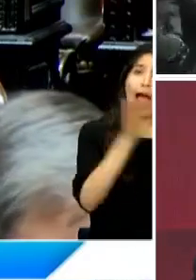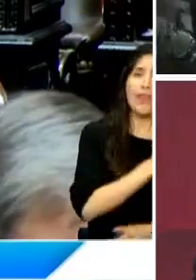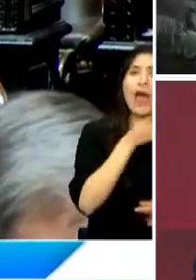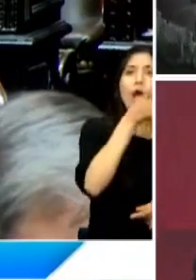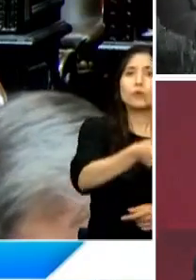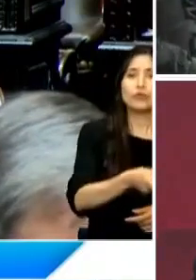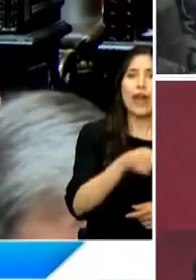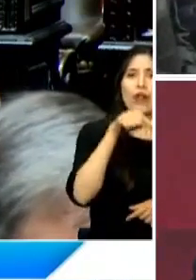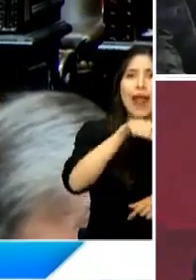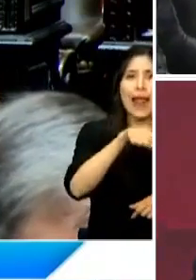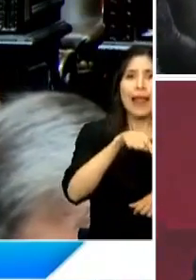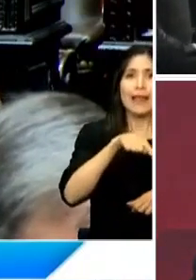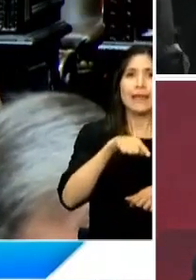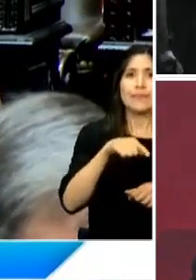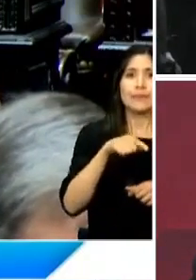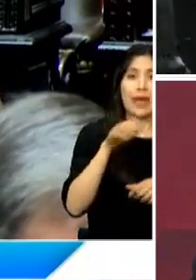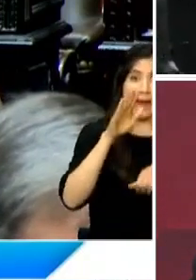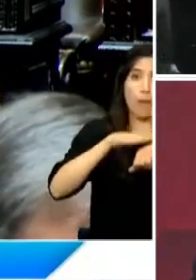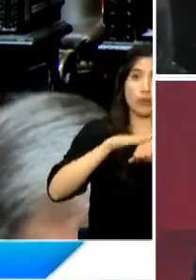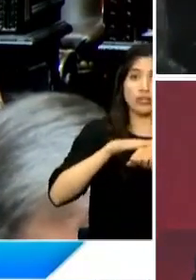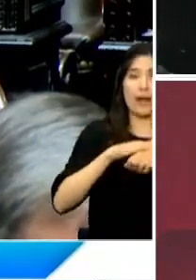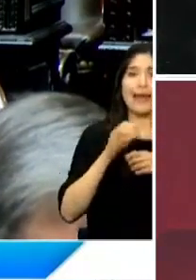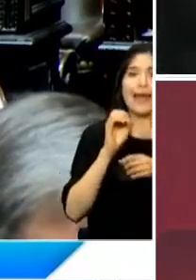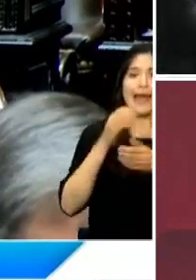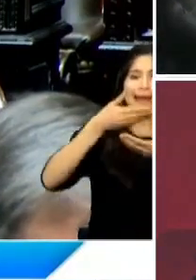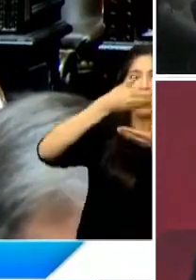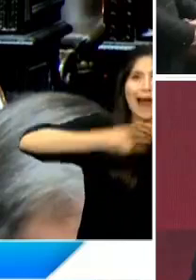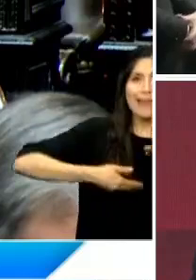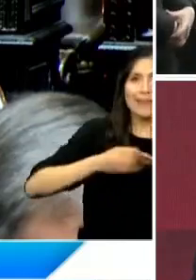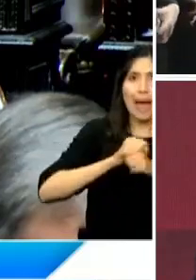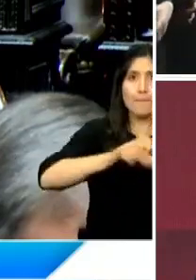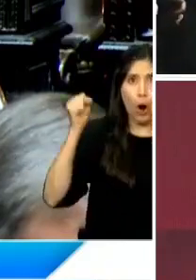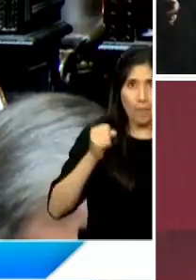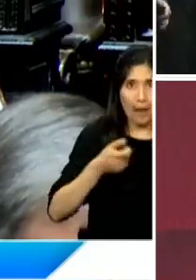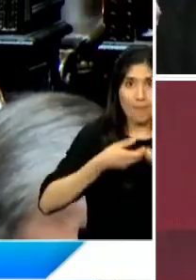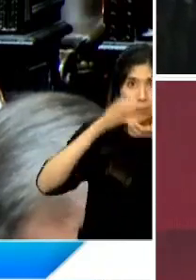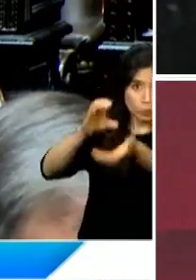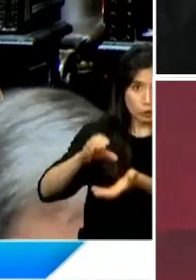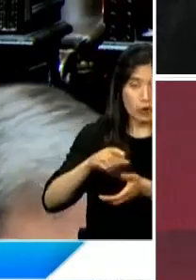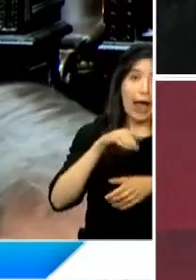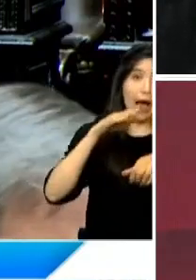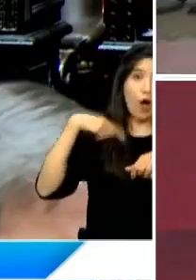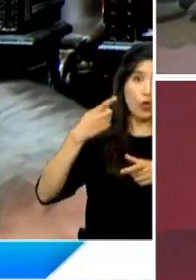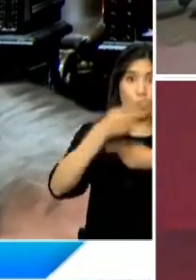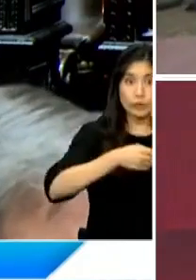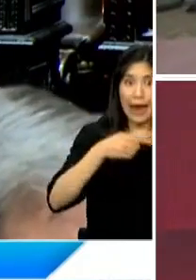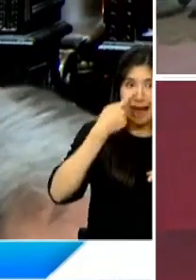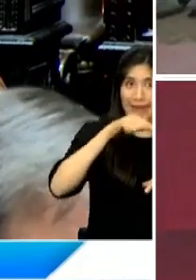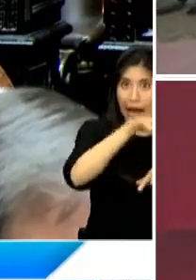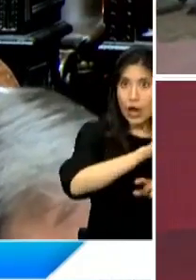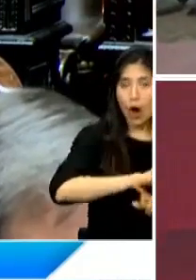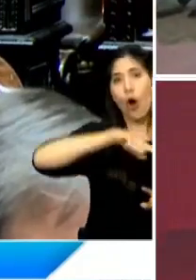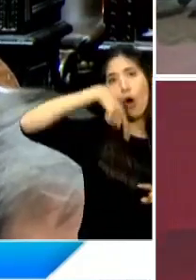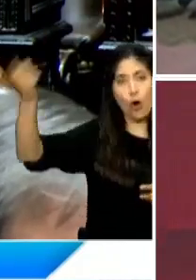está ganar otra vez la calle. Tema que había dejado de lado el gobierno anterior, tema que Mauricio Macri no